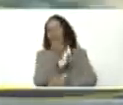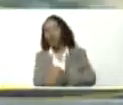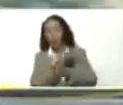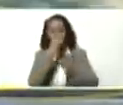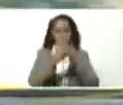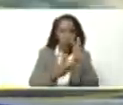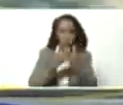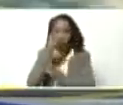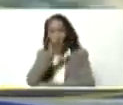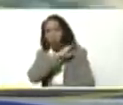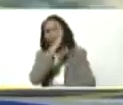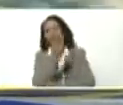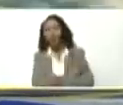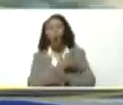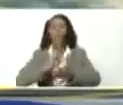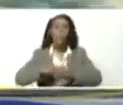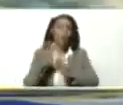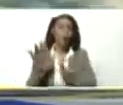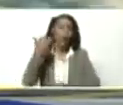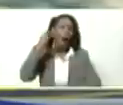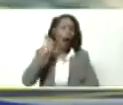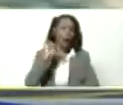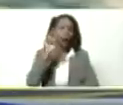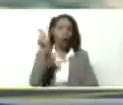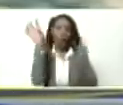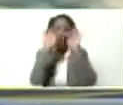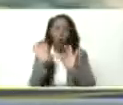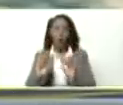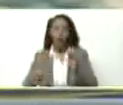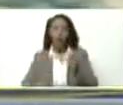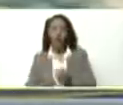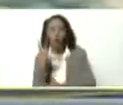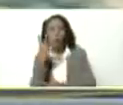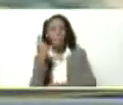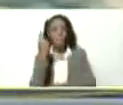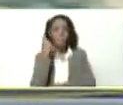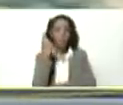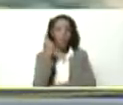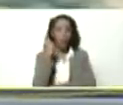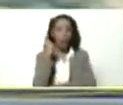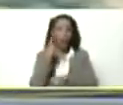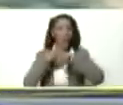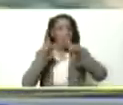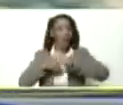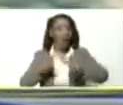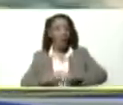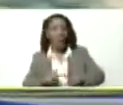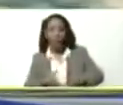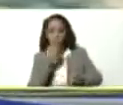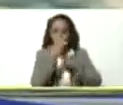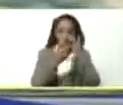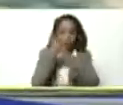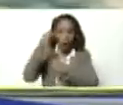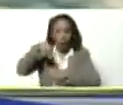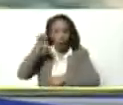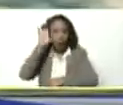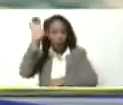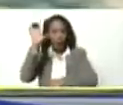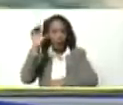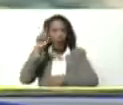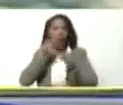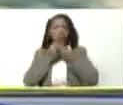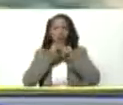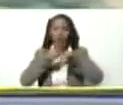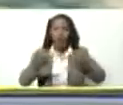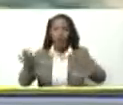Una potencia porque tenemos dos variables fundamentales. Primero, la diversidad turística que tiene el país y los